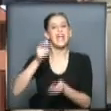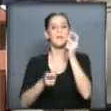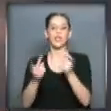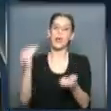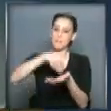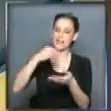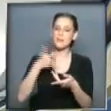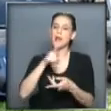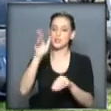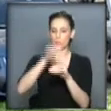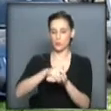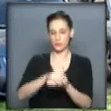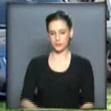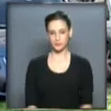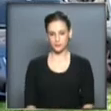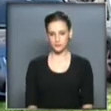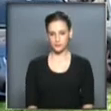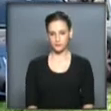acusados.